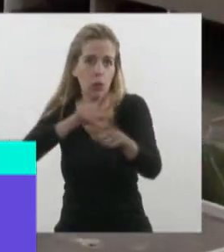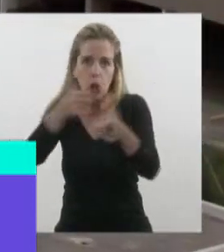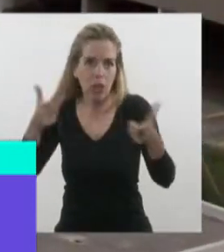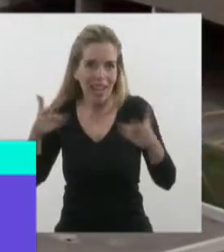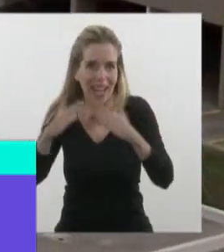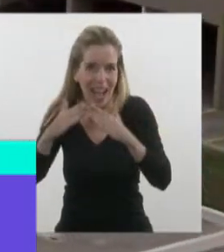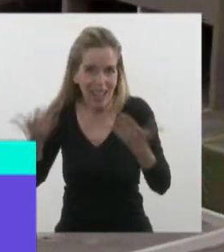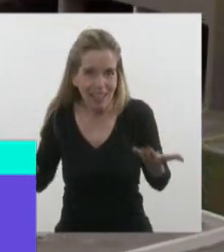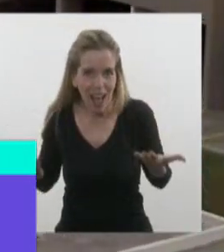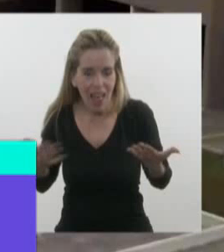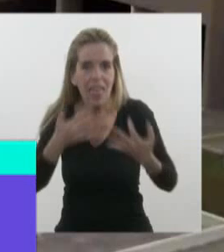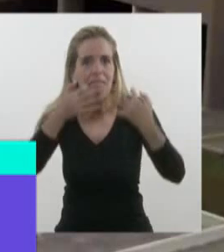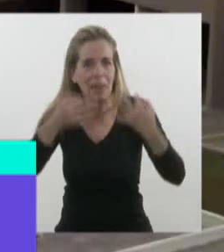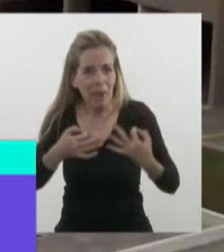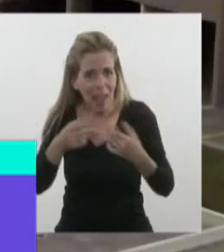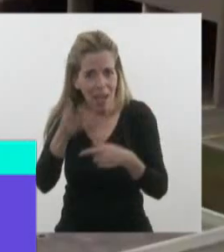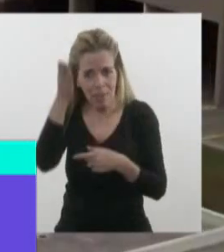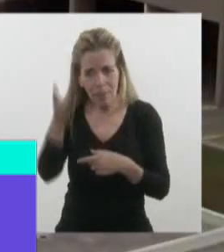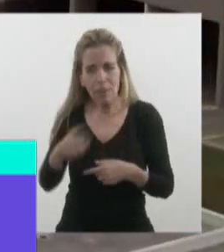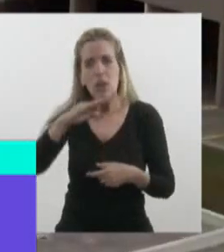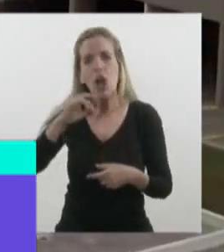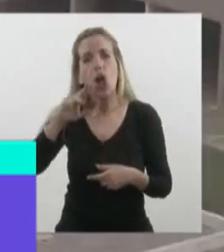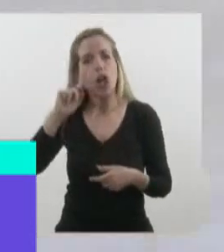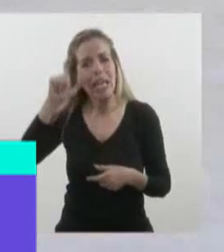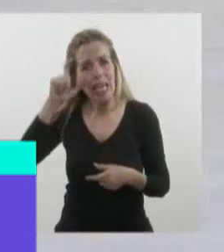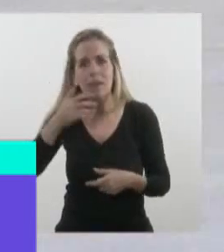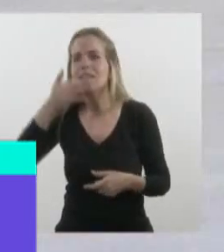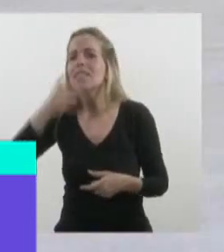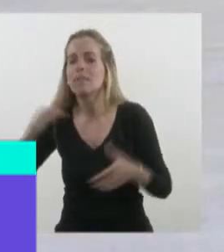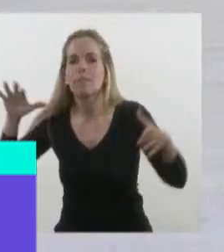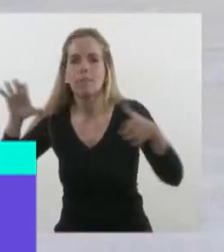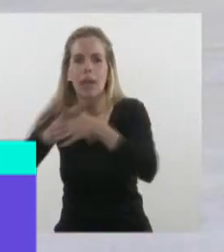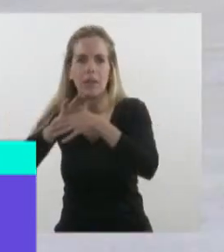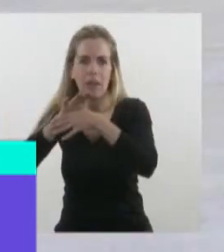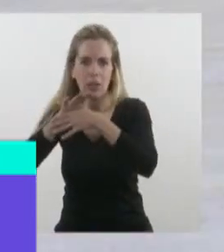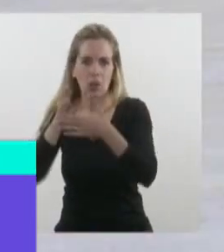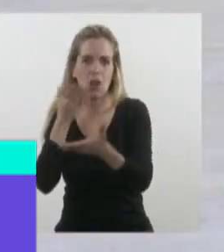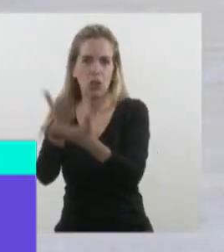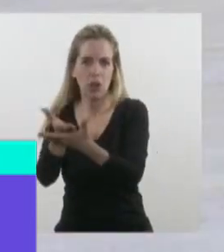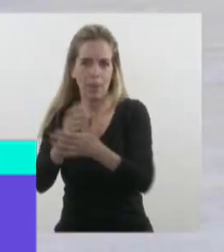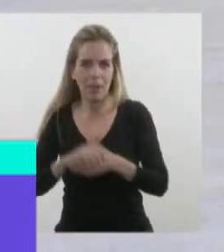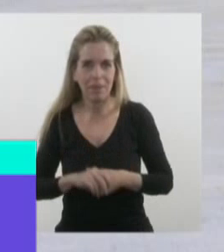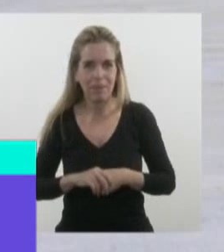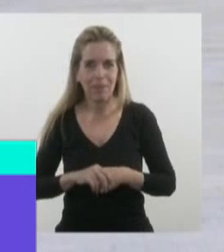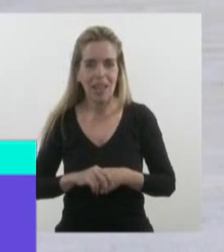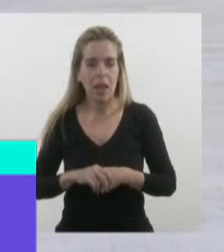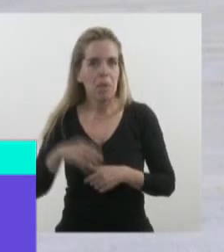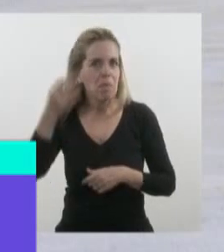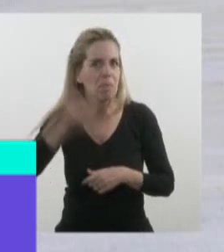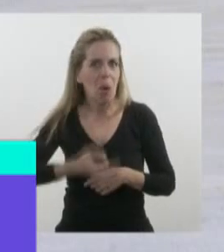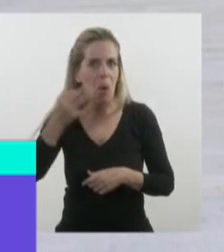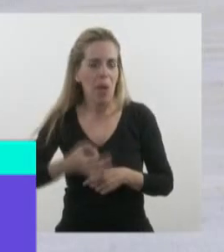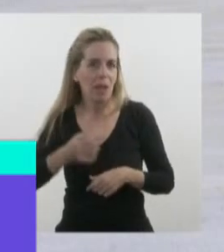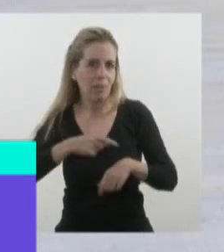Y la verdad Jorge me interpretó muy bien. Lo interpretó muy bien. También que en poco tiempo